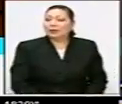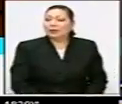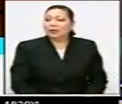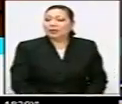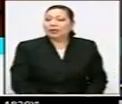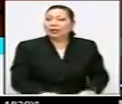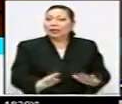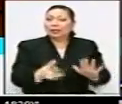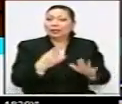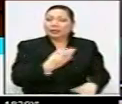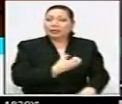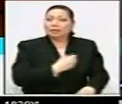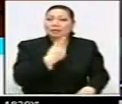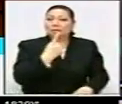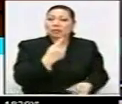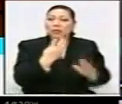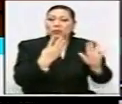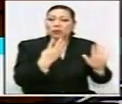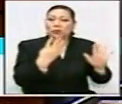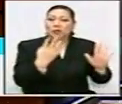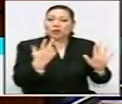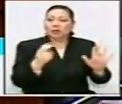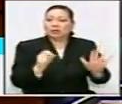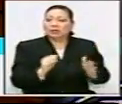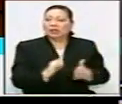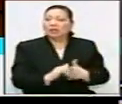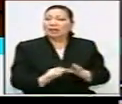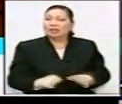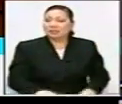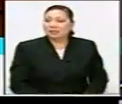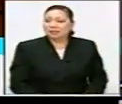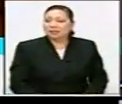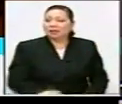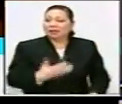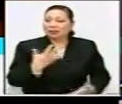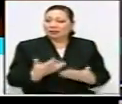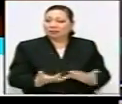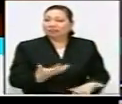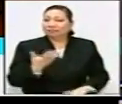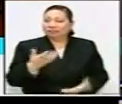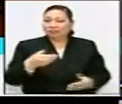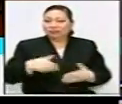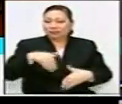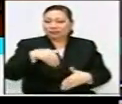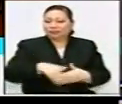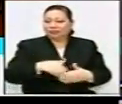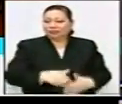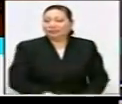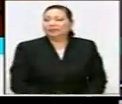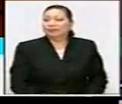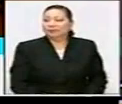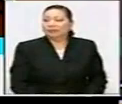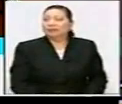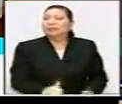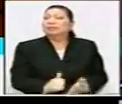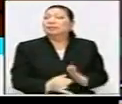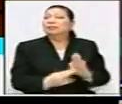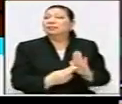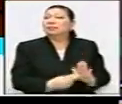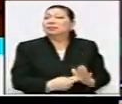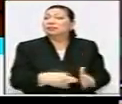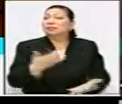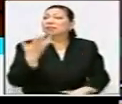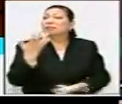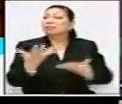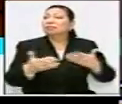el 17 de mayo de 1980. ¿Qué hicieron? Quemaron las ánforas electorales. ¿Y qué representa una